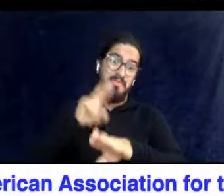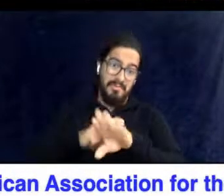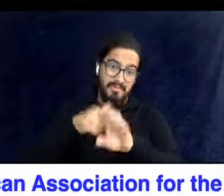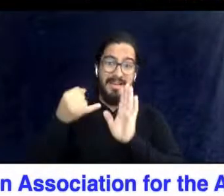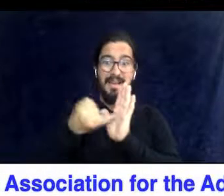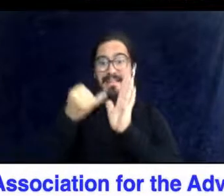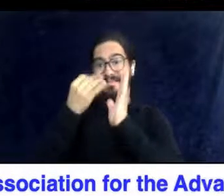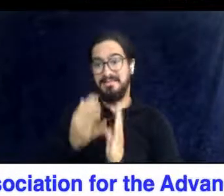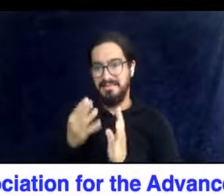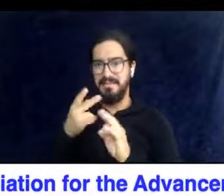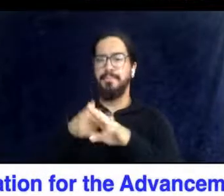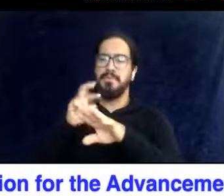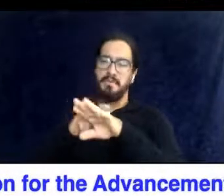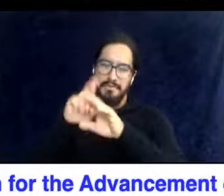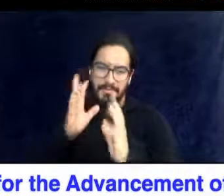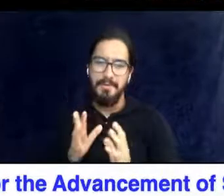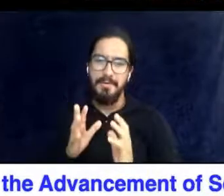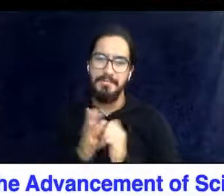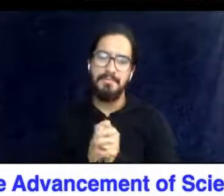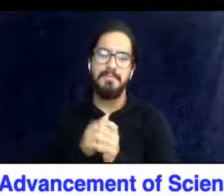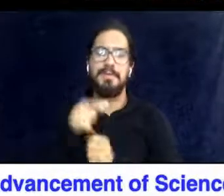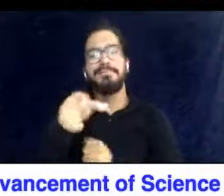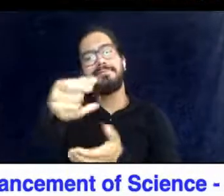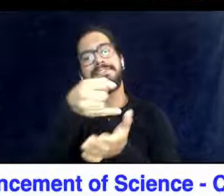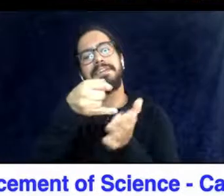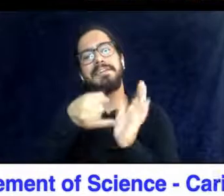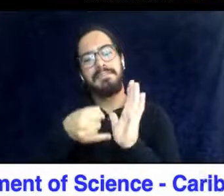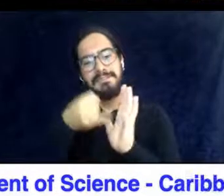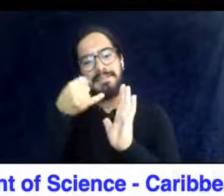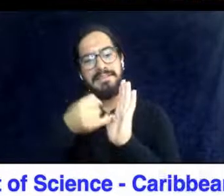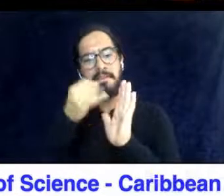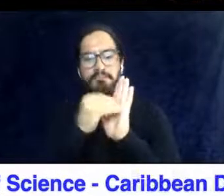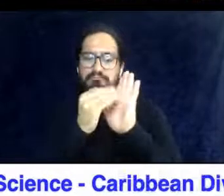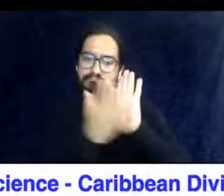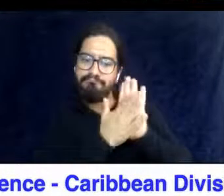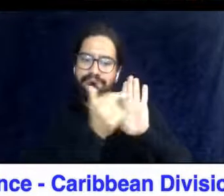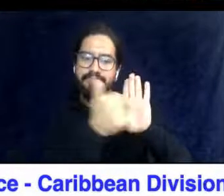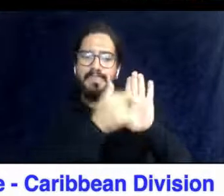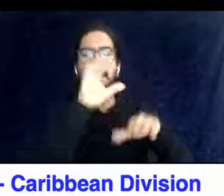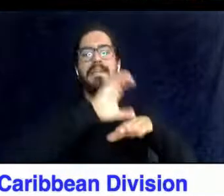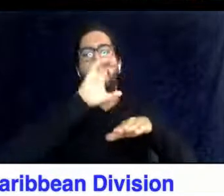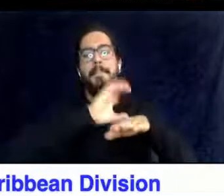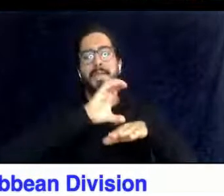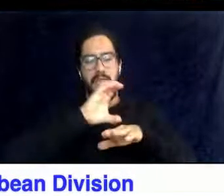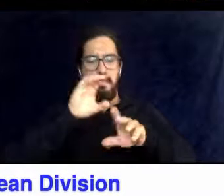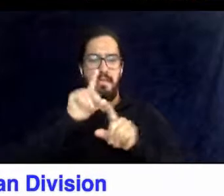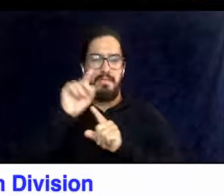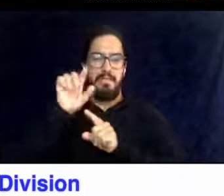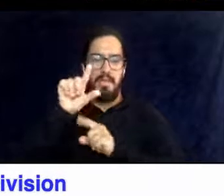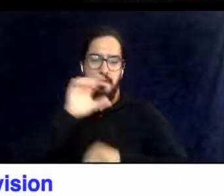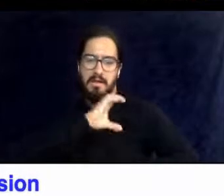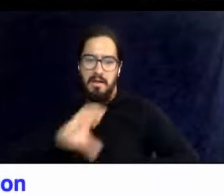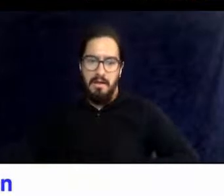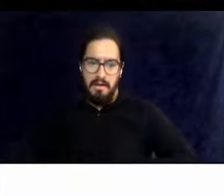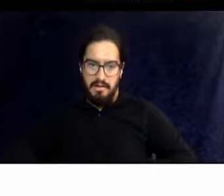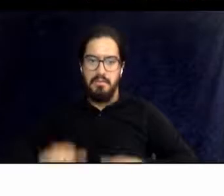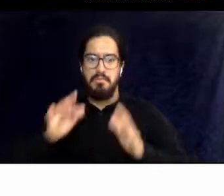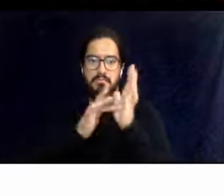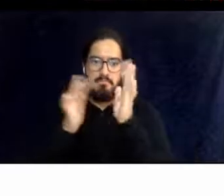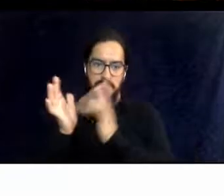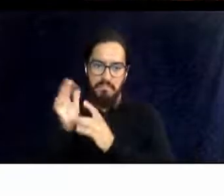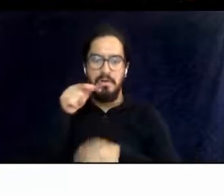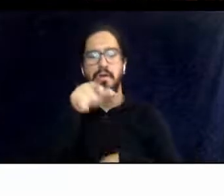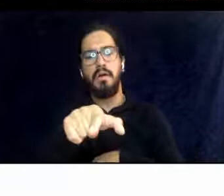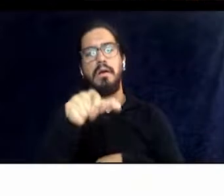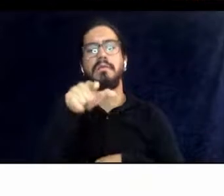de esta vez la Capilla de Cristo. Es un monumento simbólico, ¿verdad? Y es un